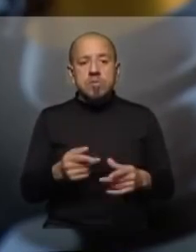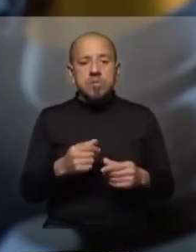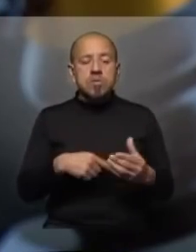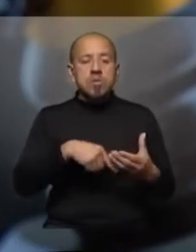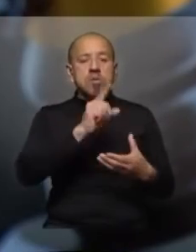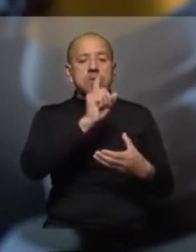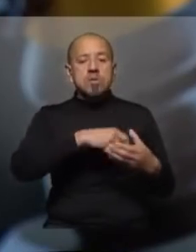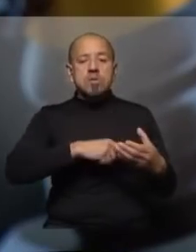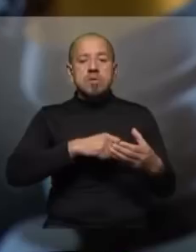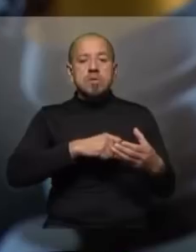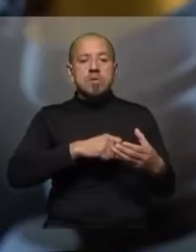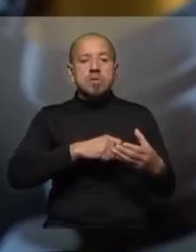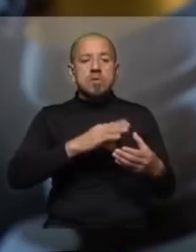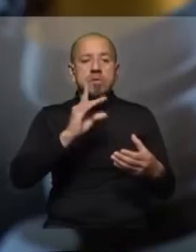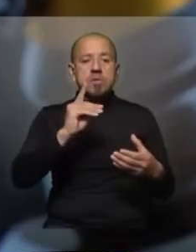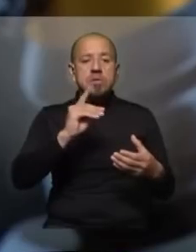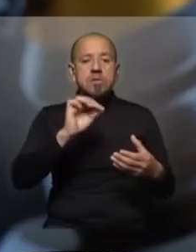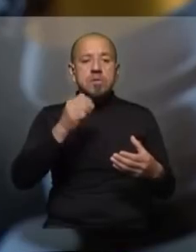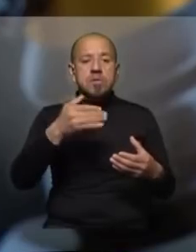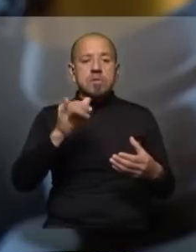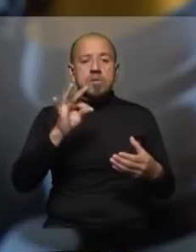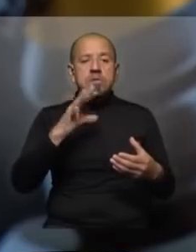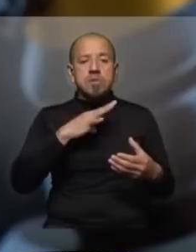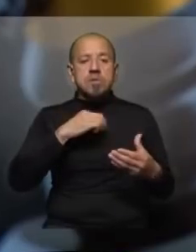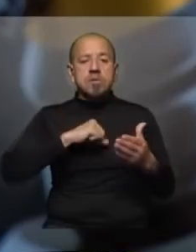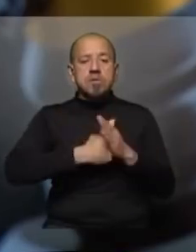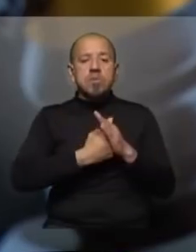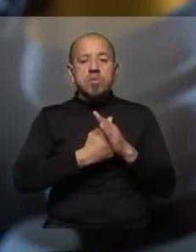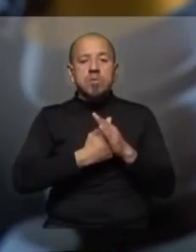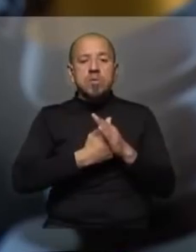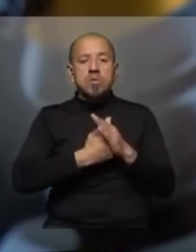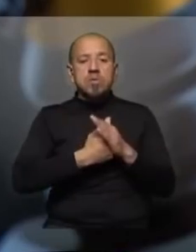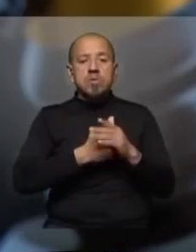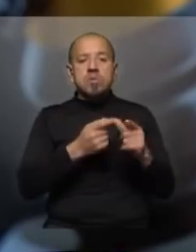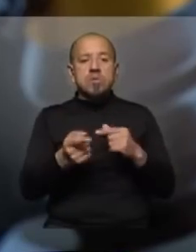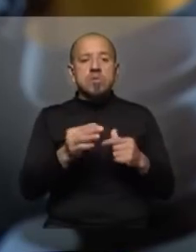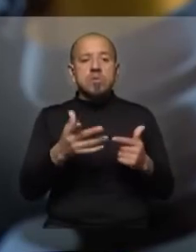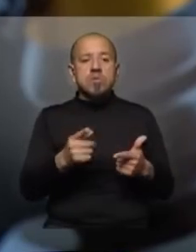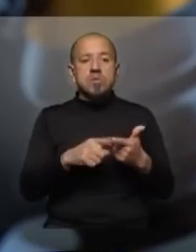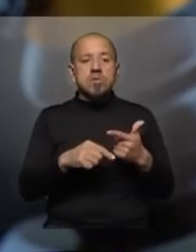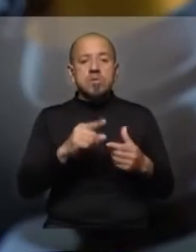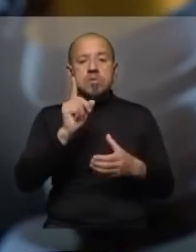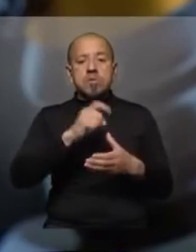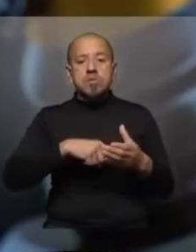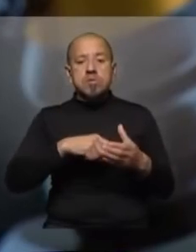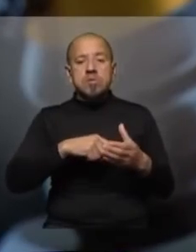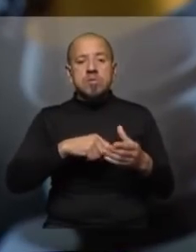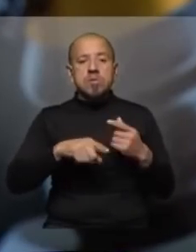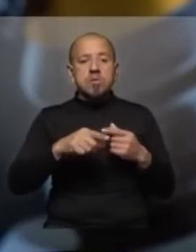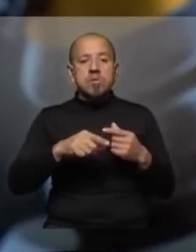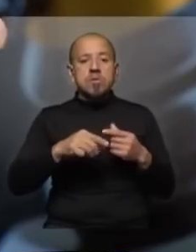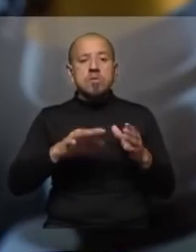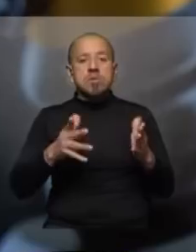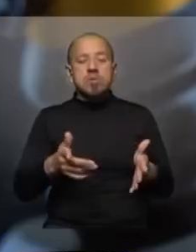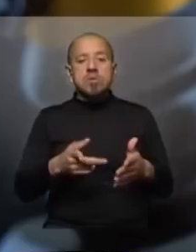de crédito y las tarjetas de débito Uruguay sigue teniendo hay un banco en el Uruguay el principal banco del Uruguay sigue teniendo las tarjetas de débito con manda magnética que